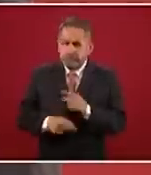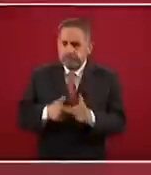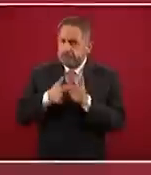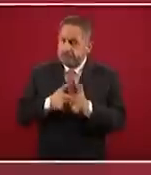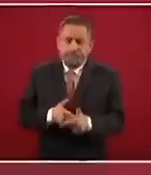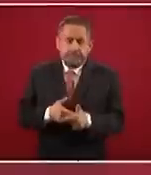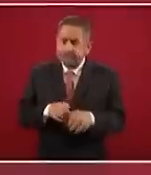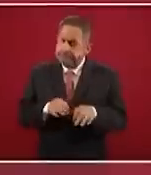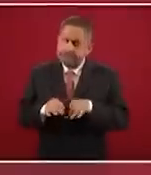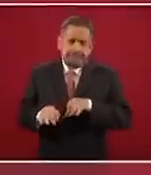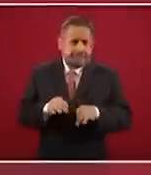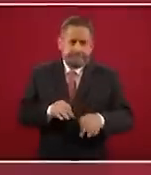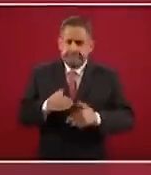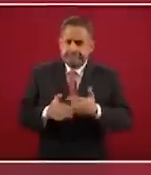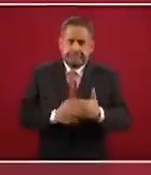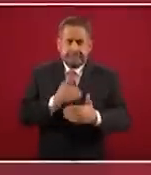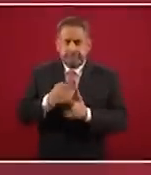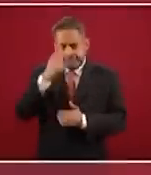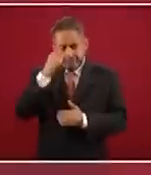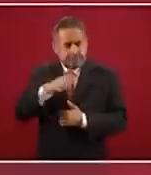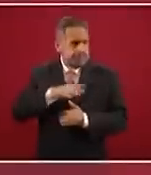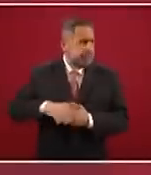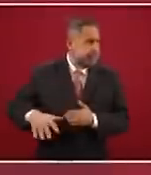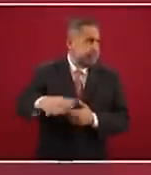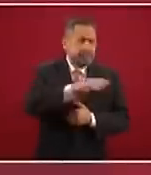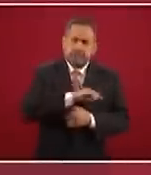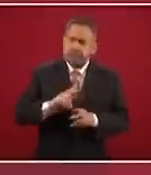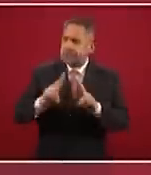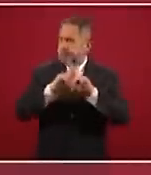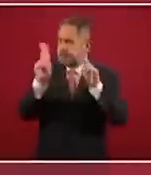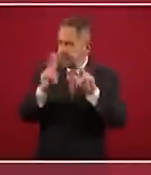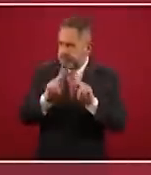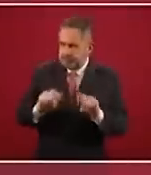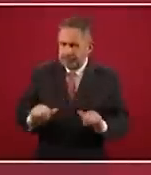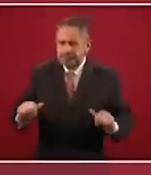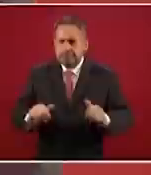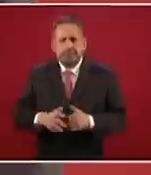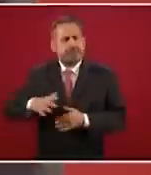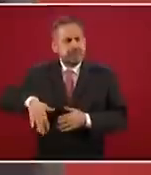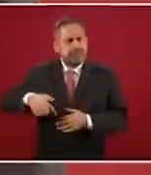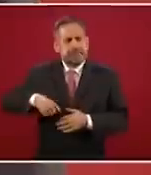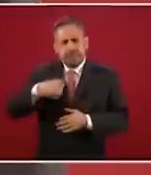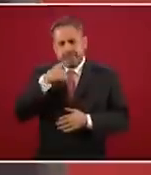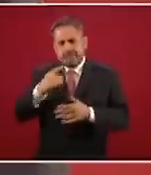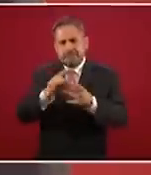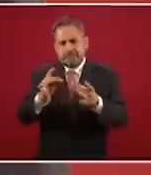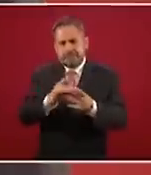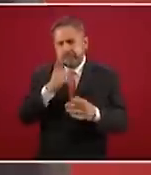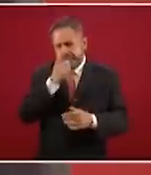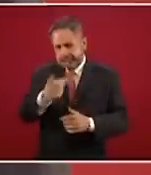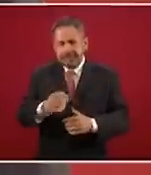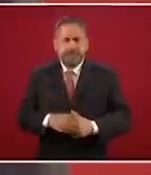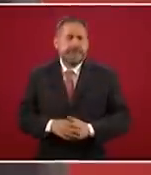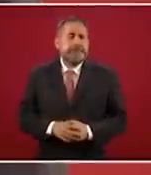trabajando para pacificar al país. Les comentaba yo que